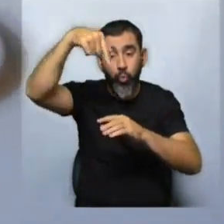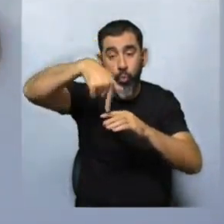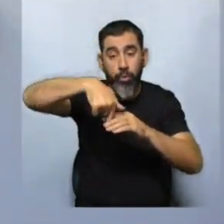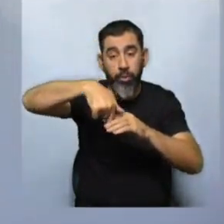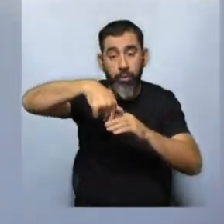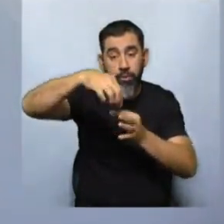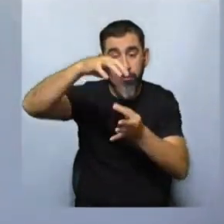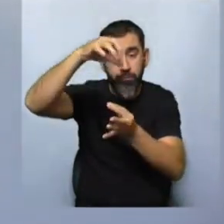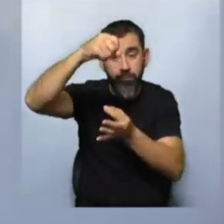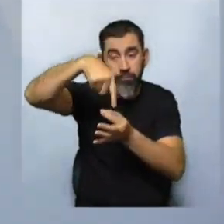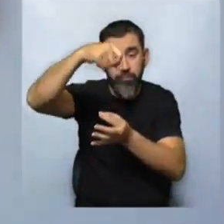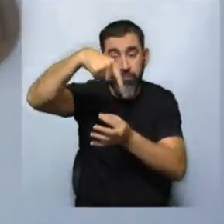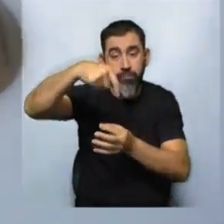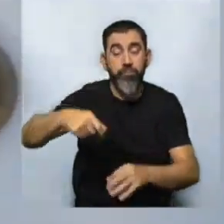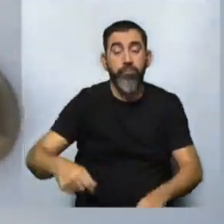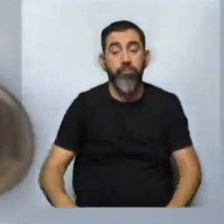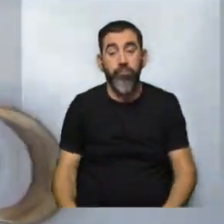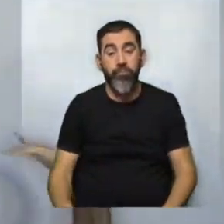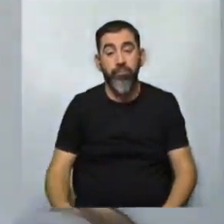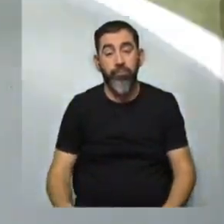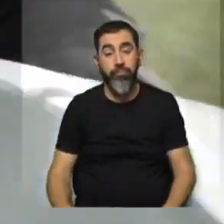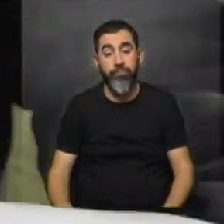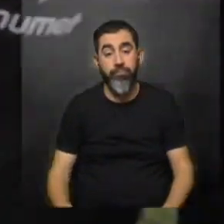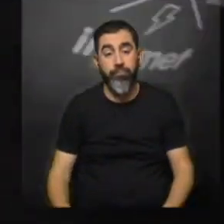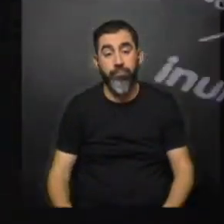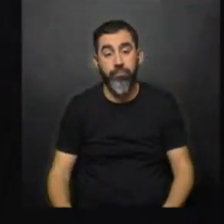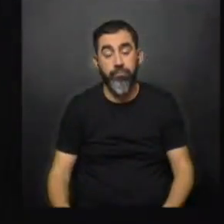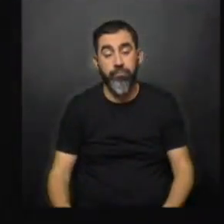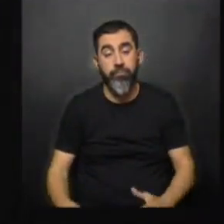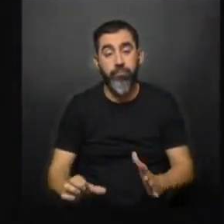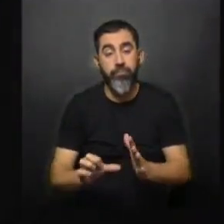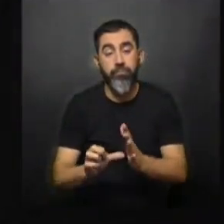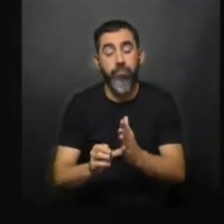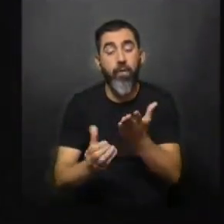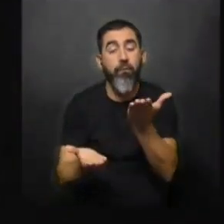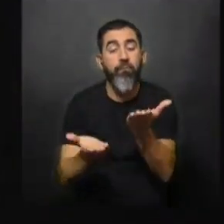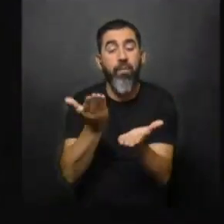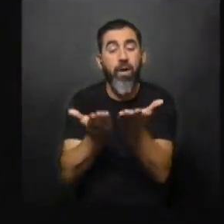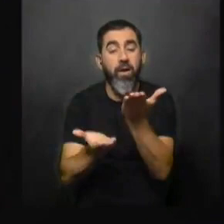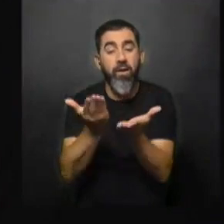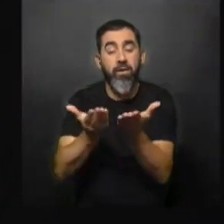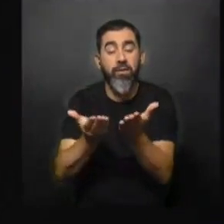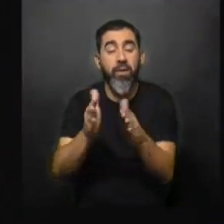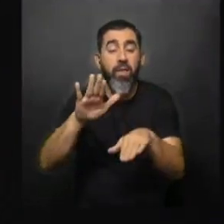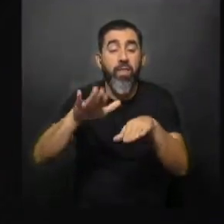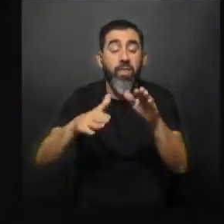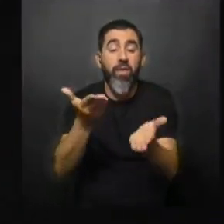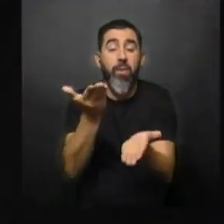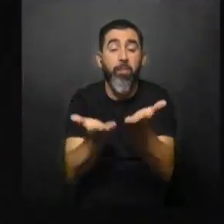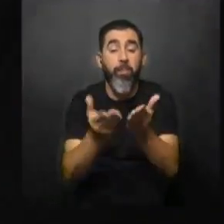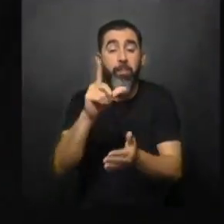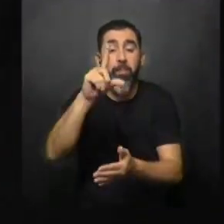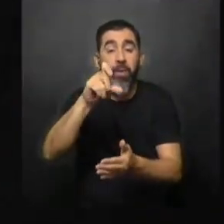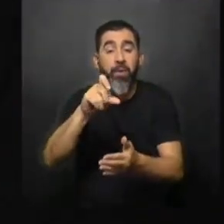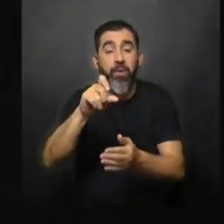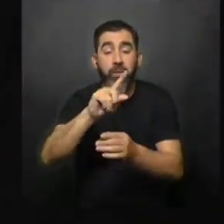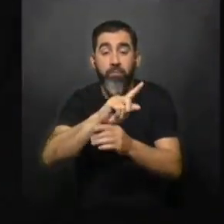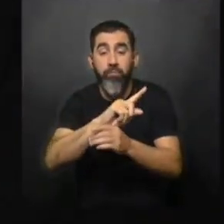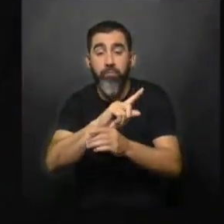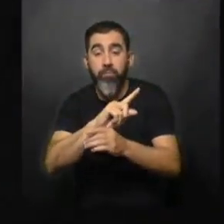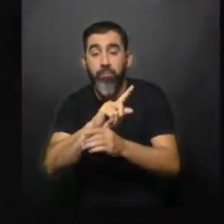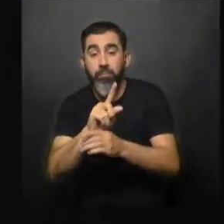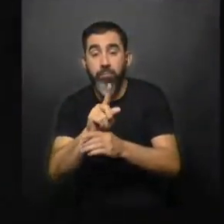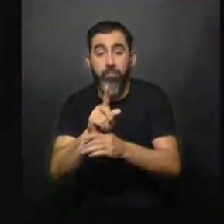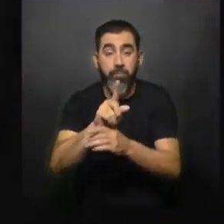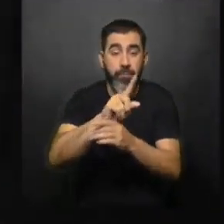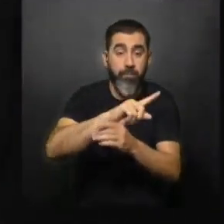este agujerito y tiene un sistema de balancín que, de acuerdo al peso del agua, se mueve hacia un extremo